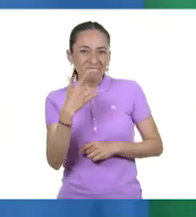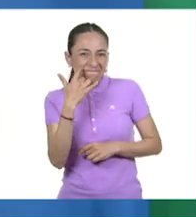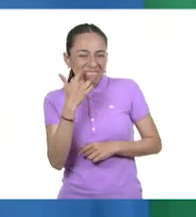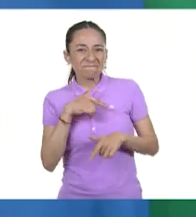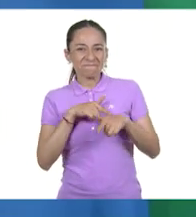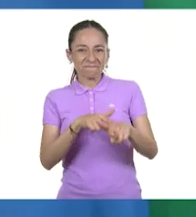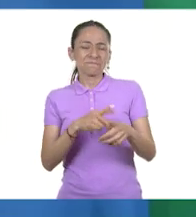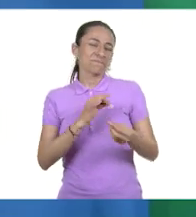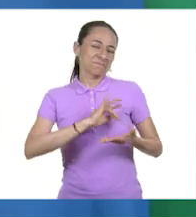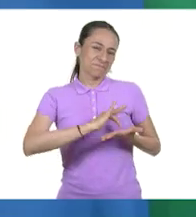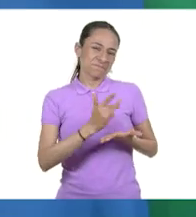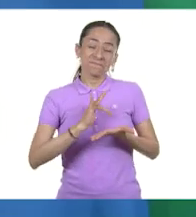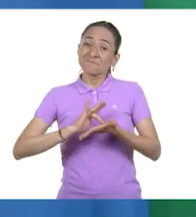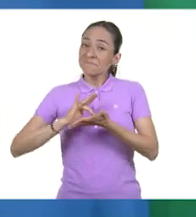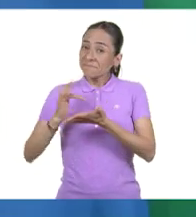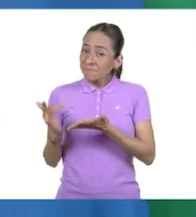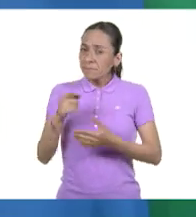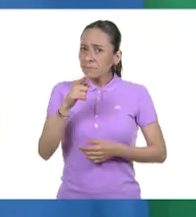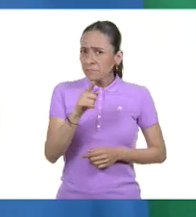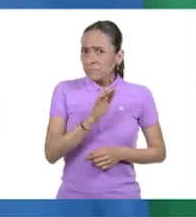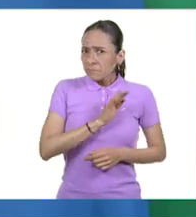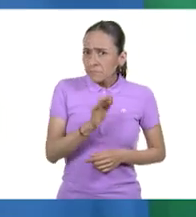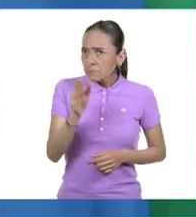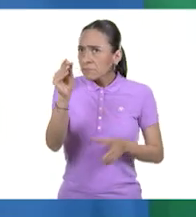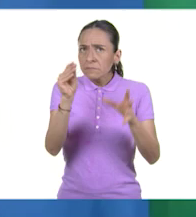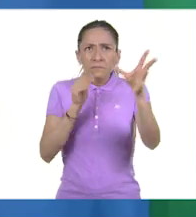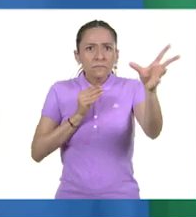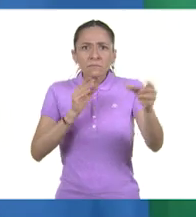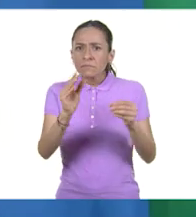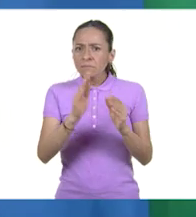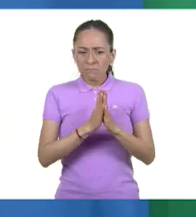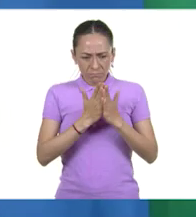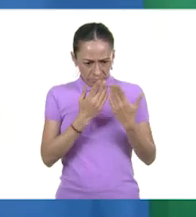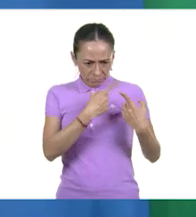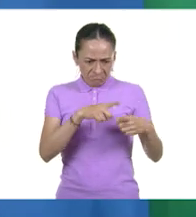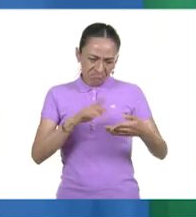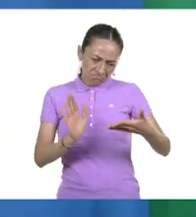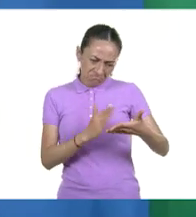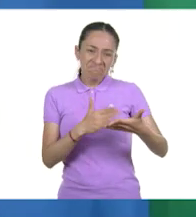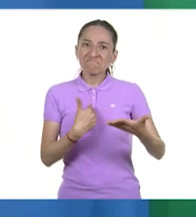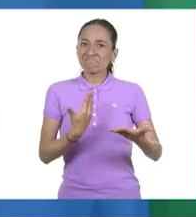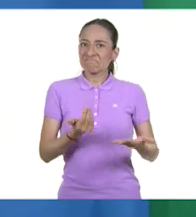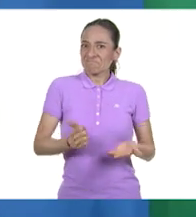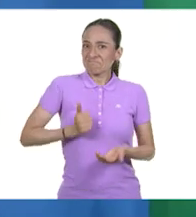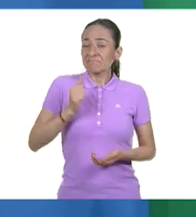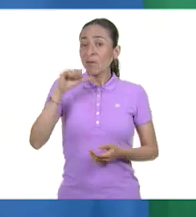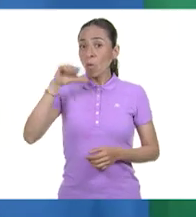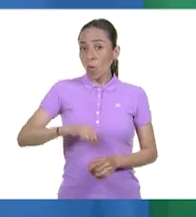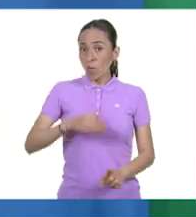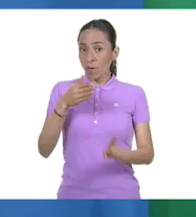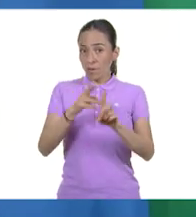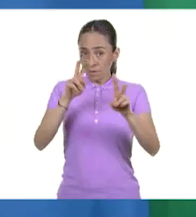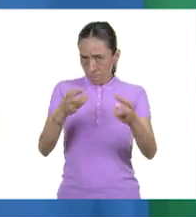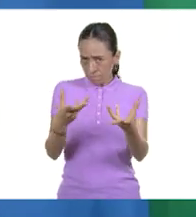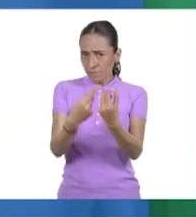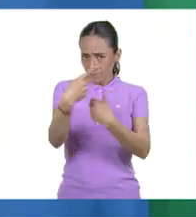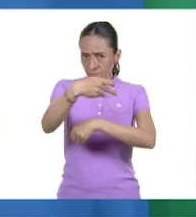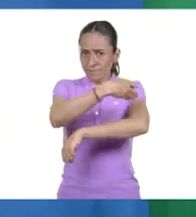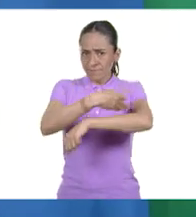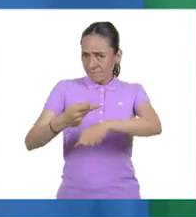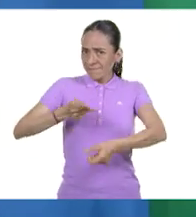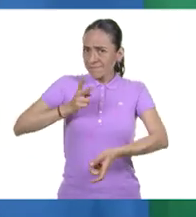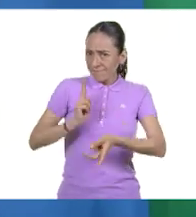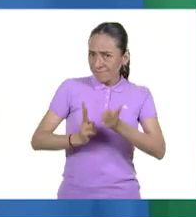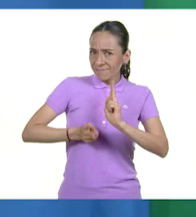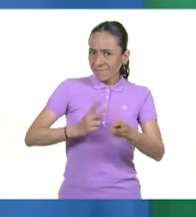gracias, maestro. Si te es posible, consulta otros libros y comenta el tema de hoy con tu familia. Si tienes la fortuna